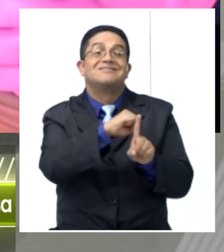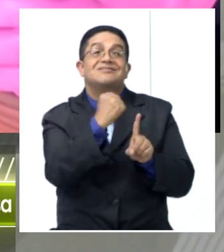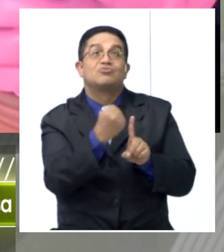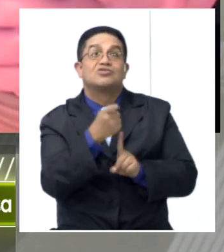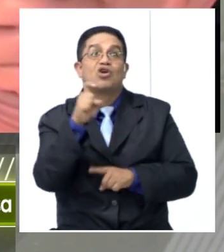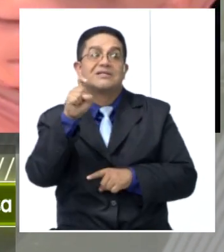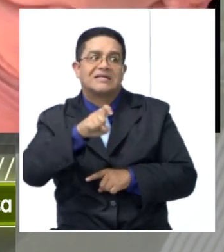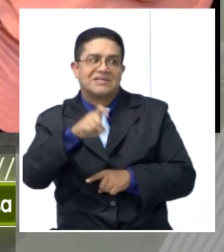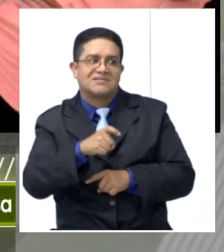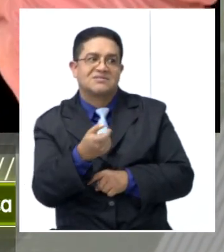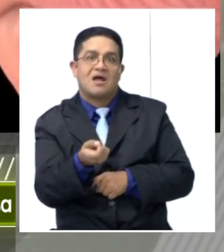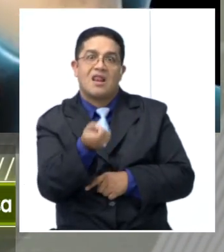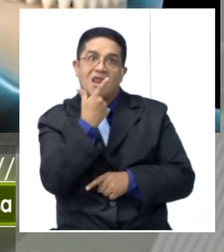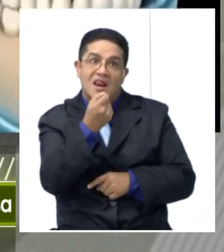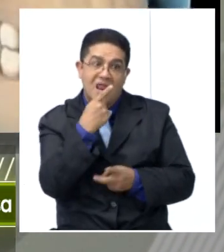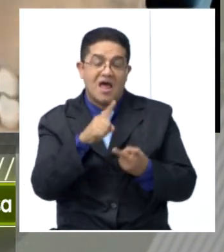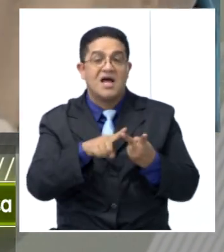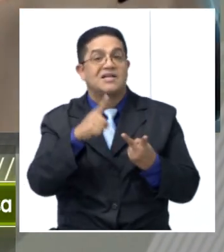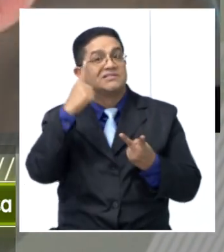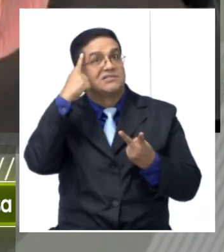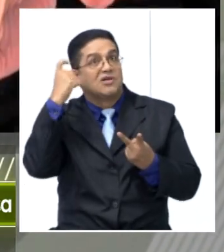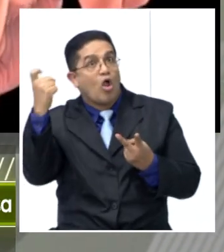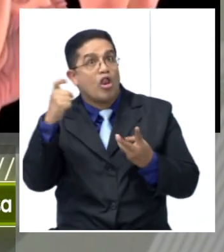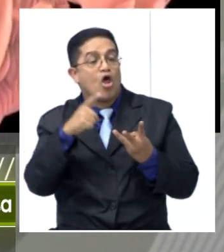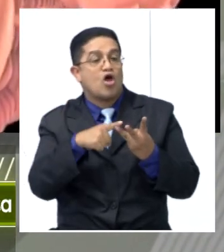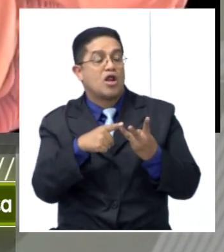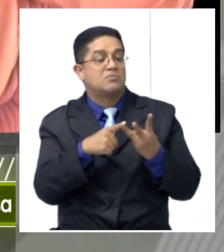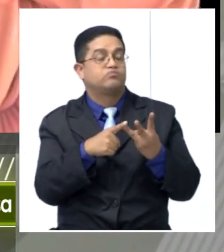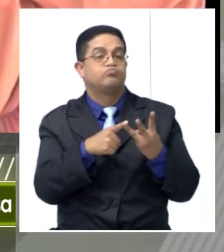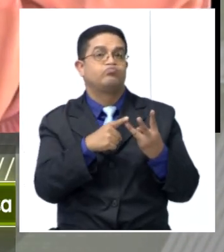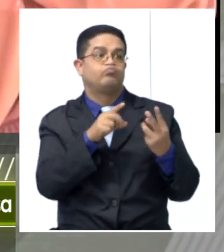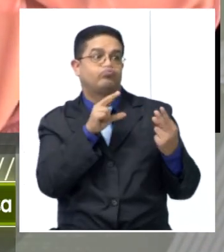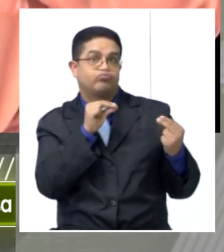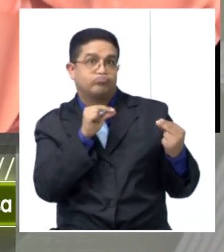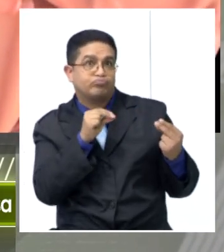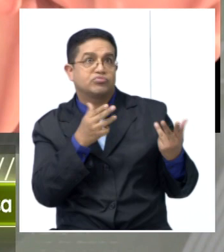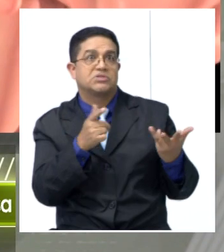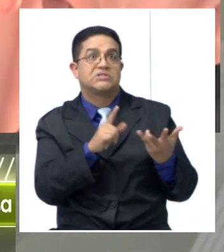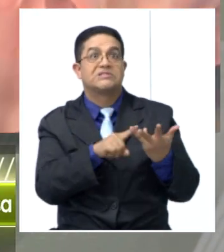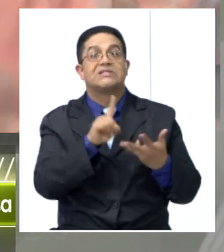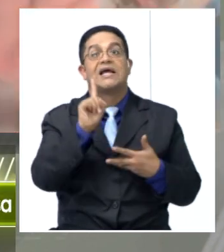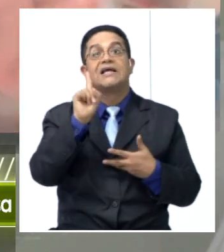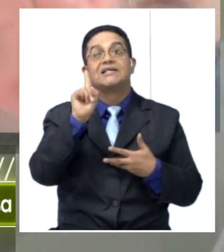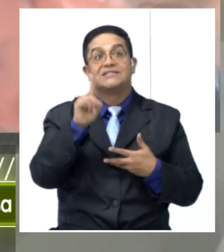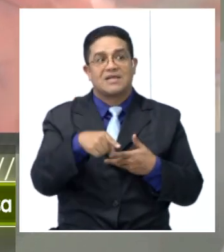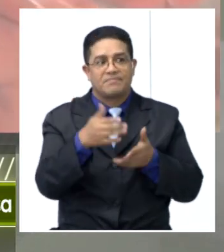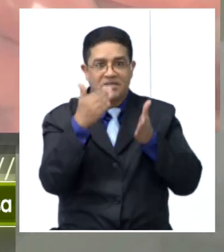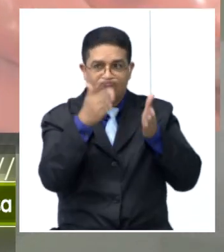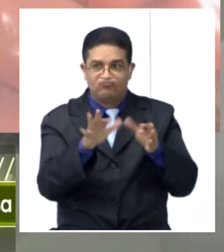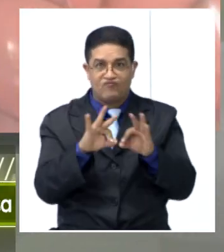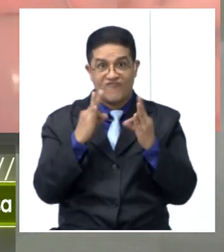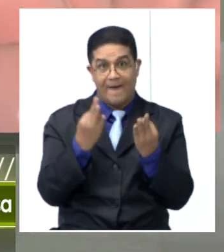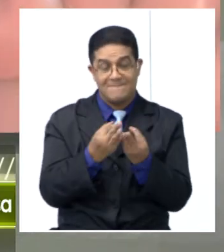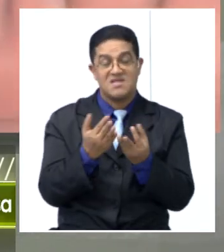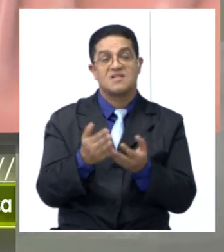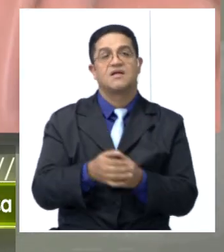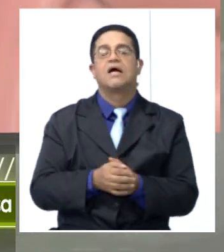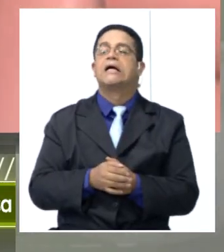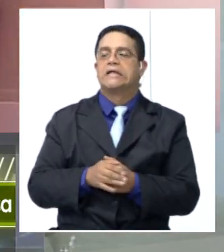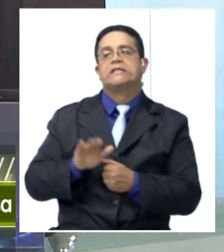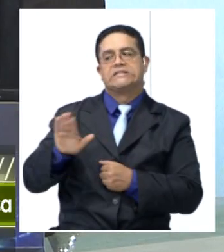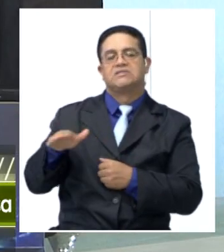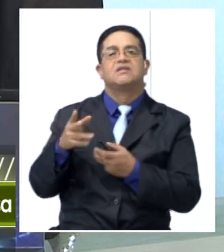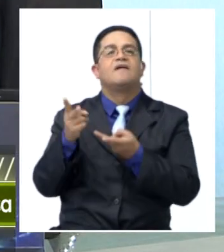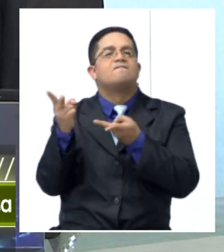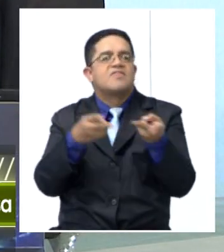intervención farmacológica, psicoterapéutica, psicoeducativa e inclusive intervención focalizada en la familia. Por supuesto, vamos a invitarles a